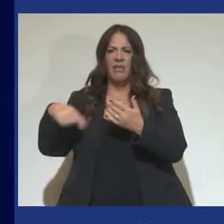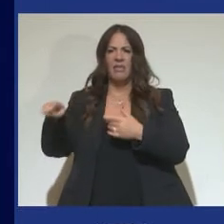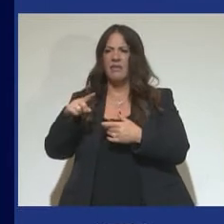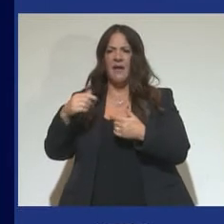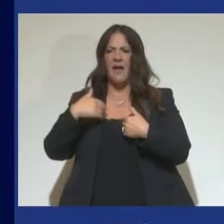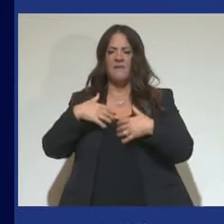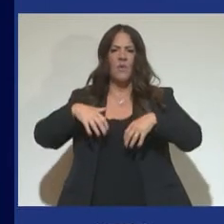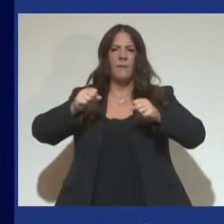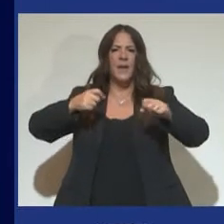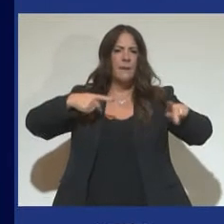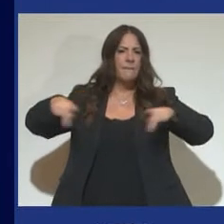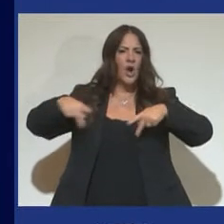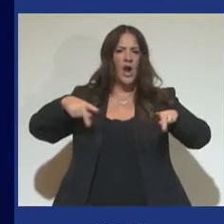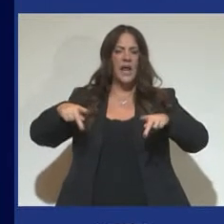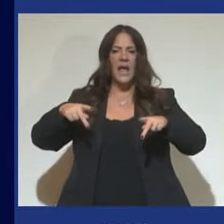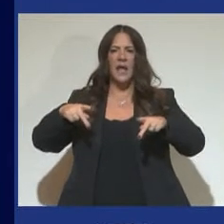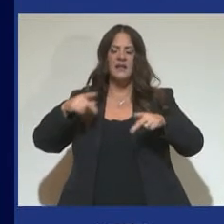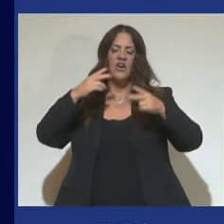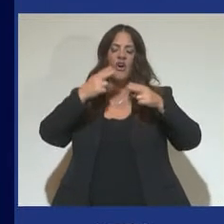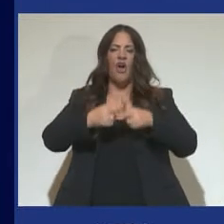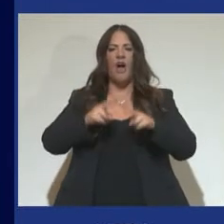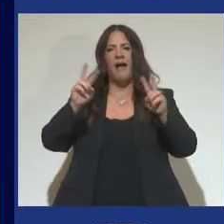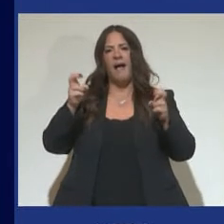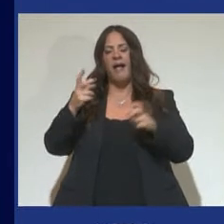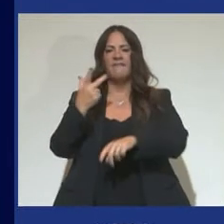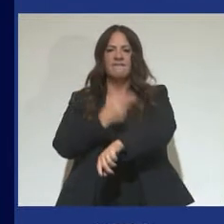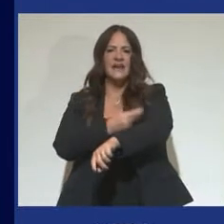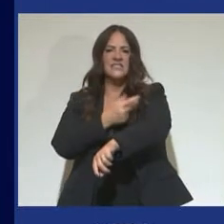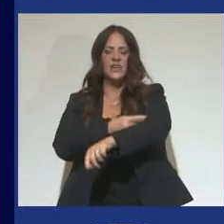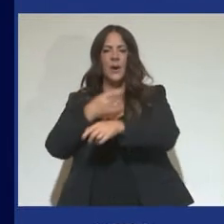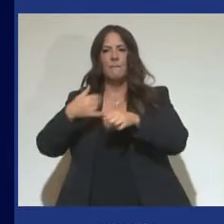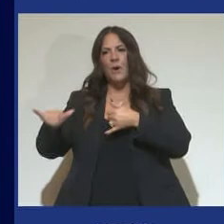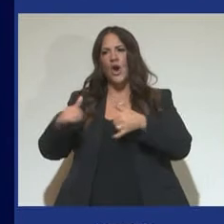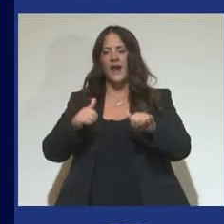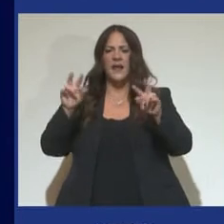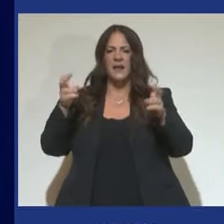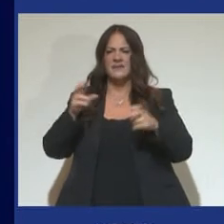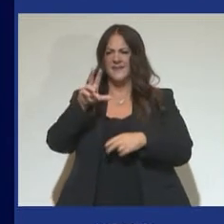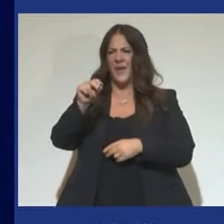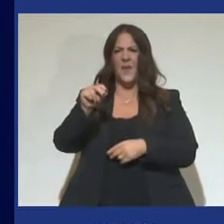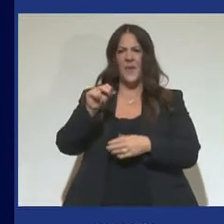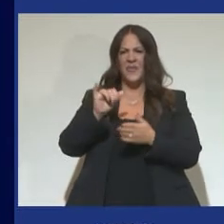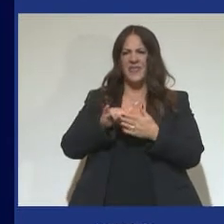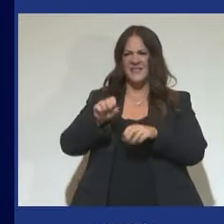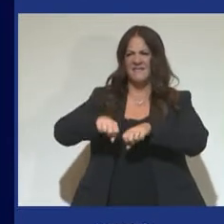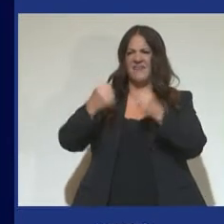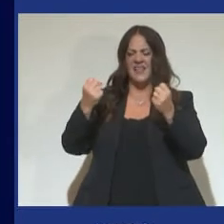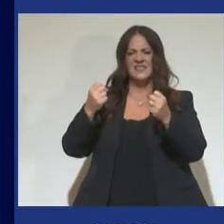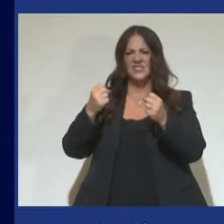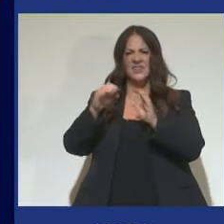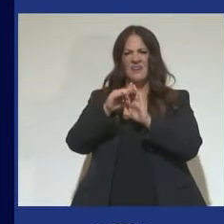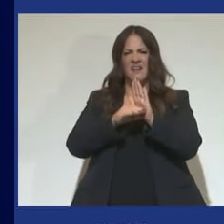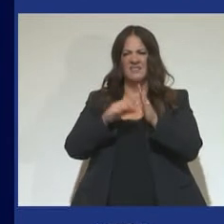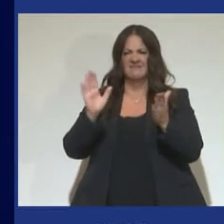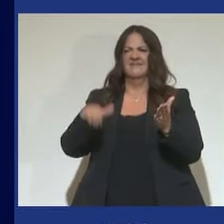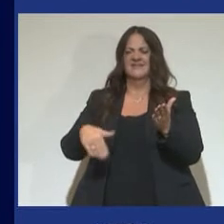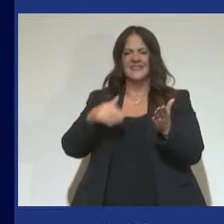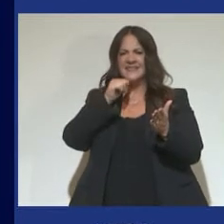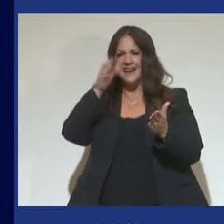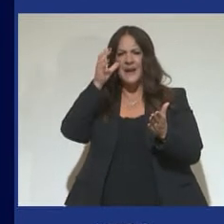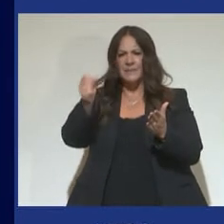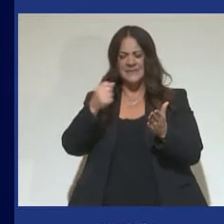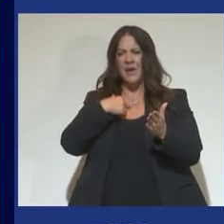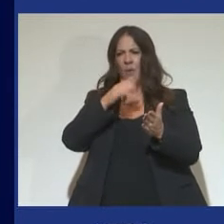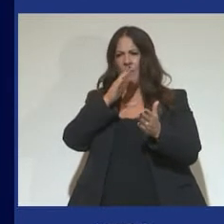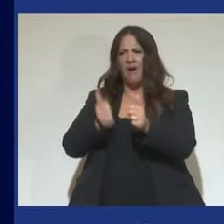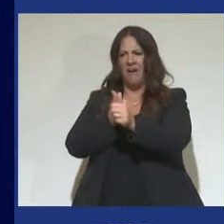personas si quieren hacer una gran fiesta y hacer una vacuna que es una violación flagrante los vamos a atacar pero la gente que usa